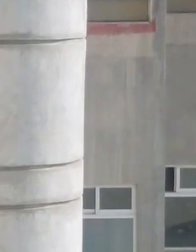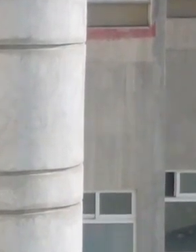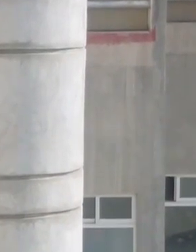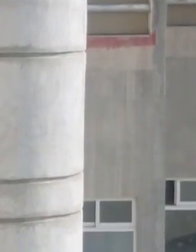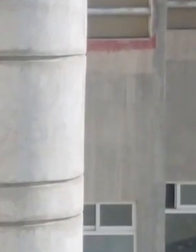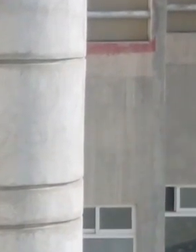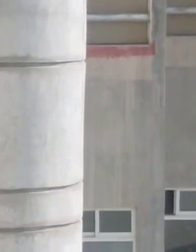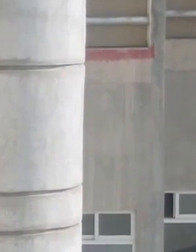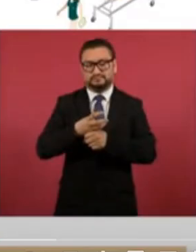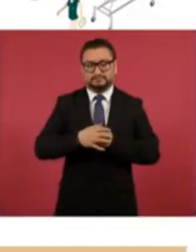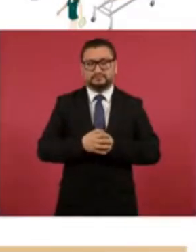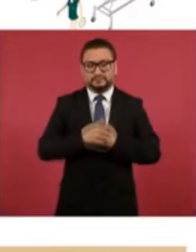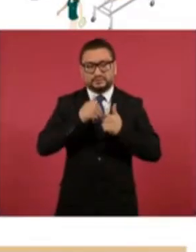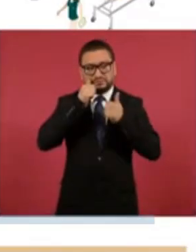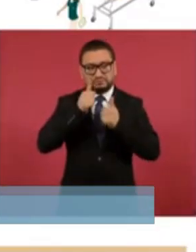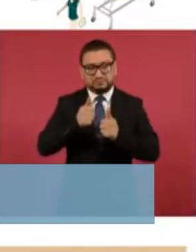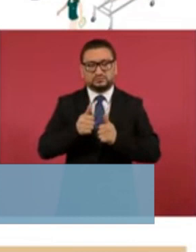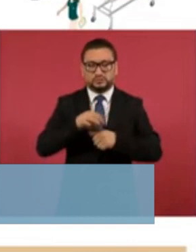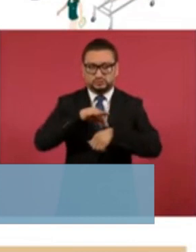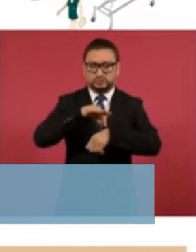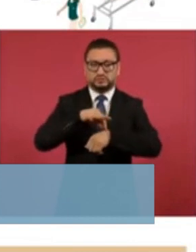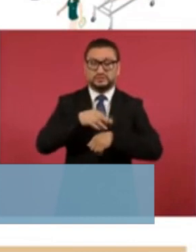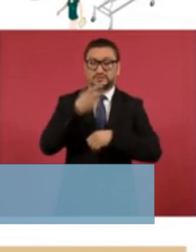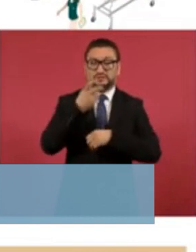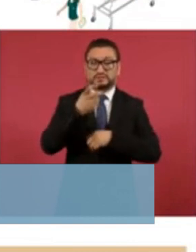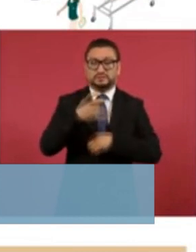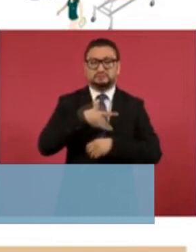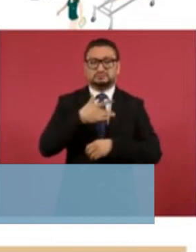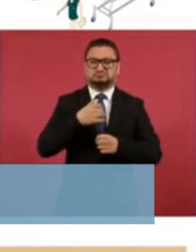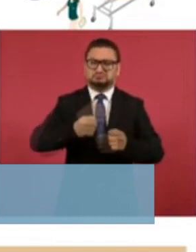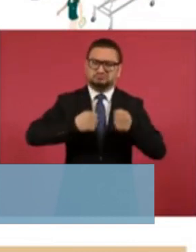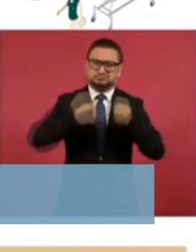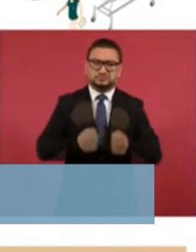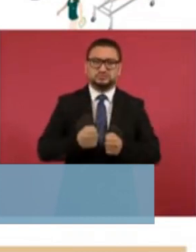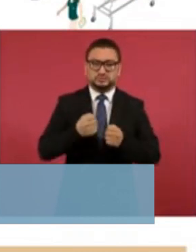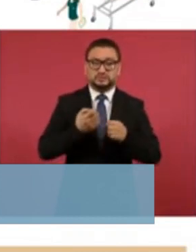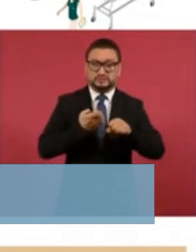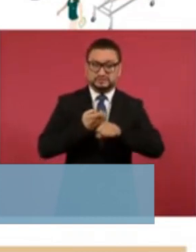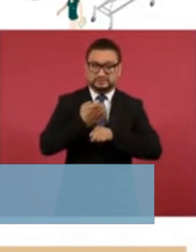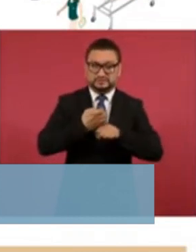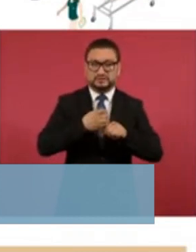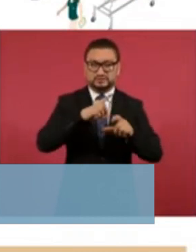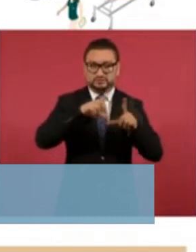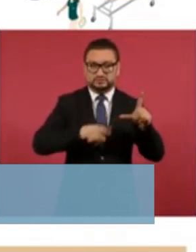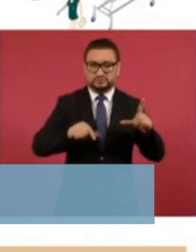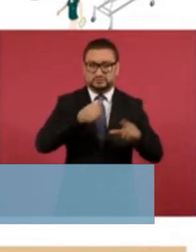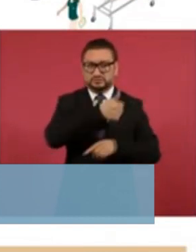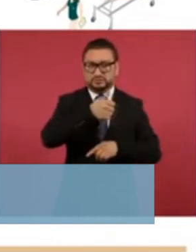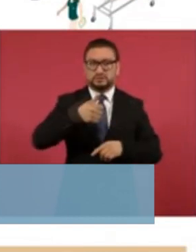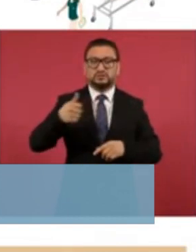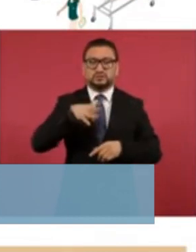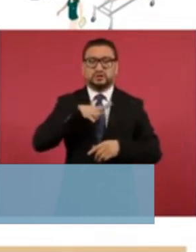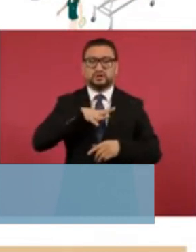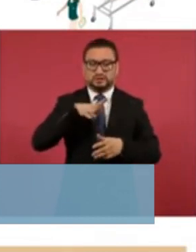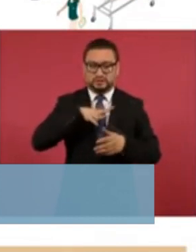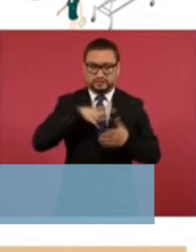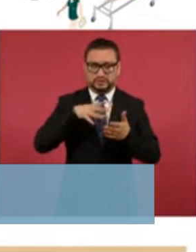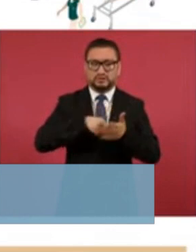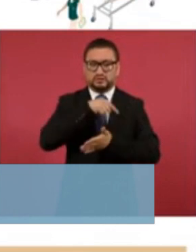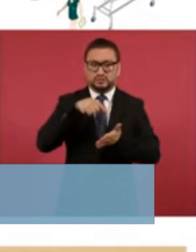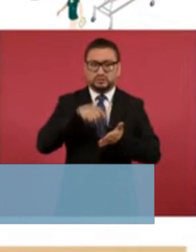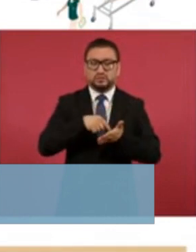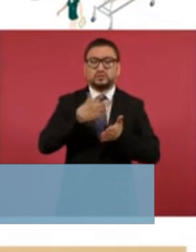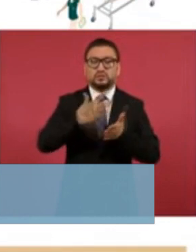jefa del Ejecutivo Estatal. Con ello se garantiza que cada entidad federativa cuente con una sala de hemodinamia